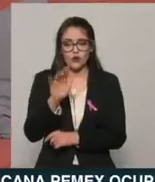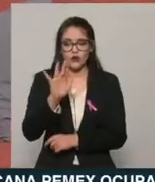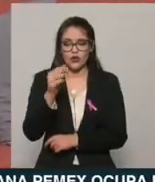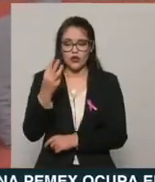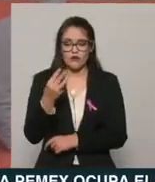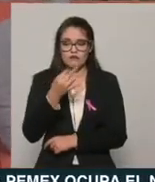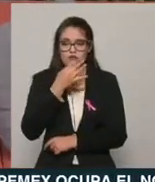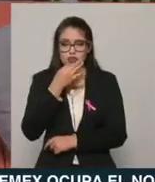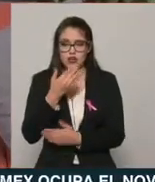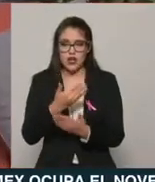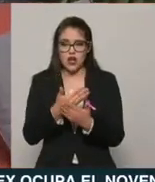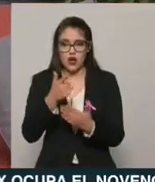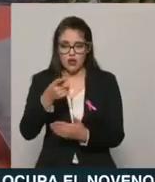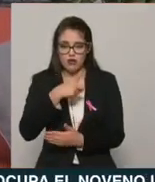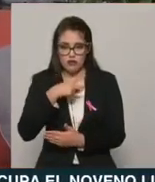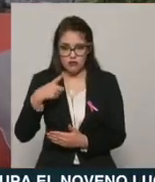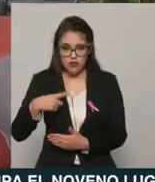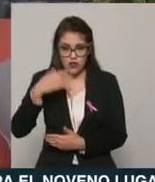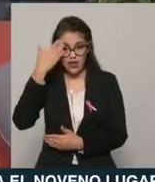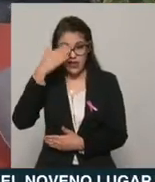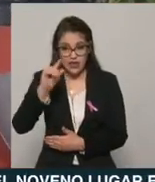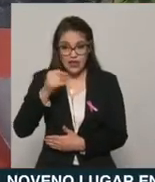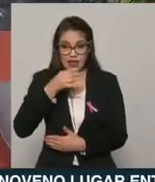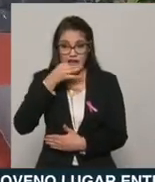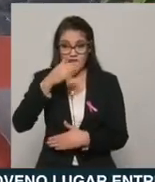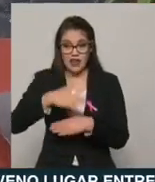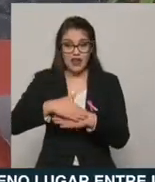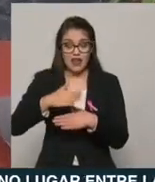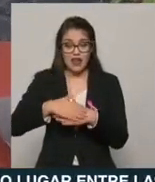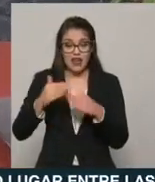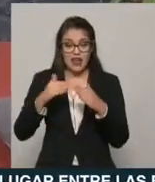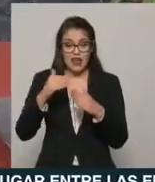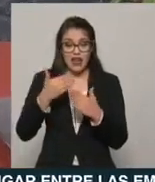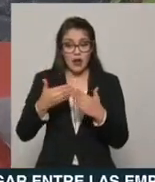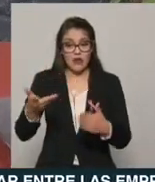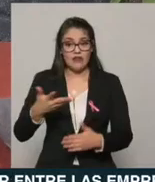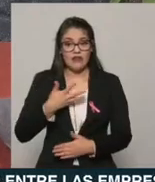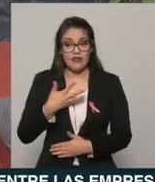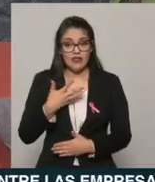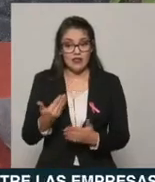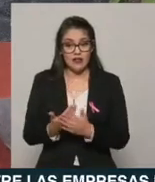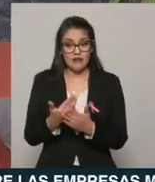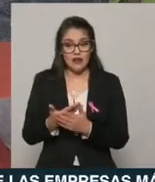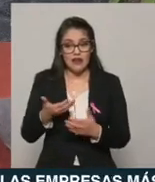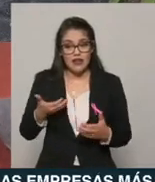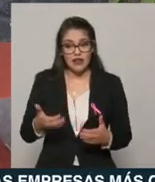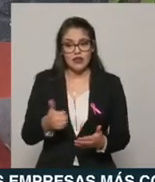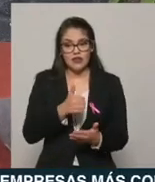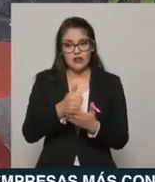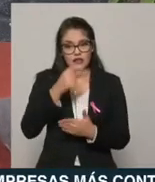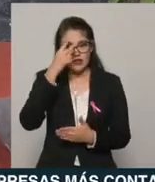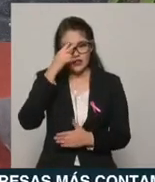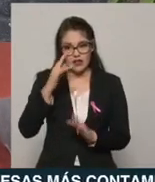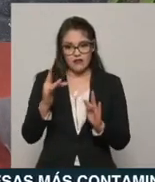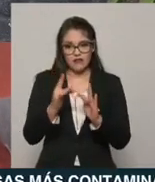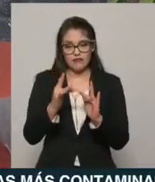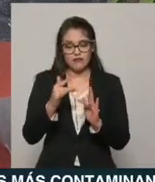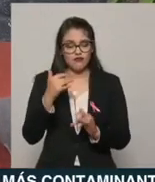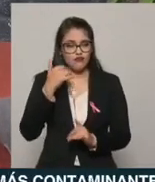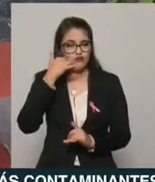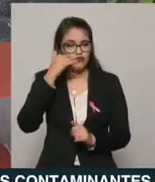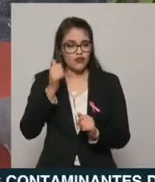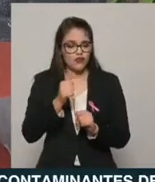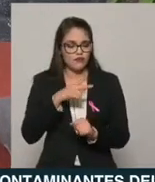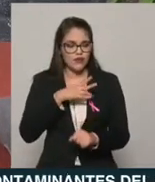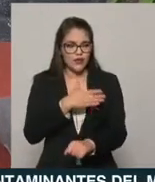esta es información que usted necesita conocer antes de salir de casa. Así se viven esta mañana en las calles de la Ciudad de México. Nos enlazamos vía telefónica con